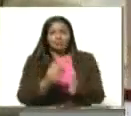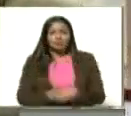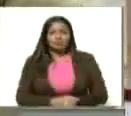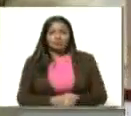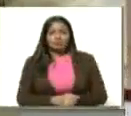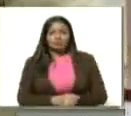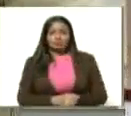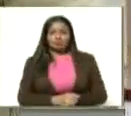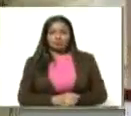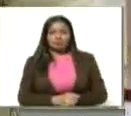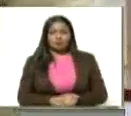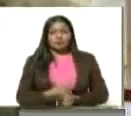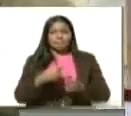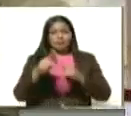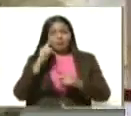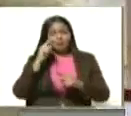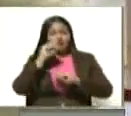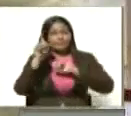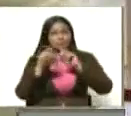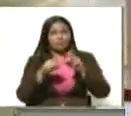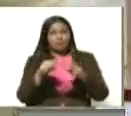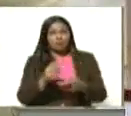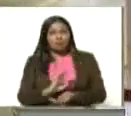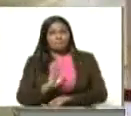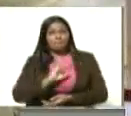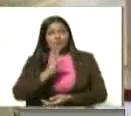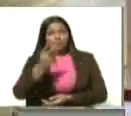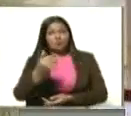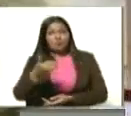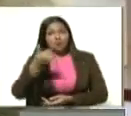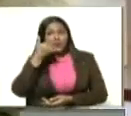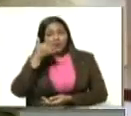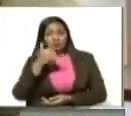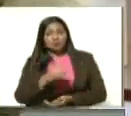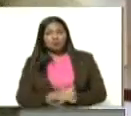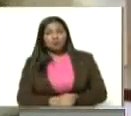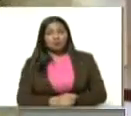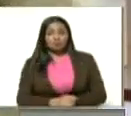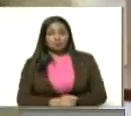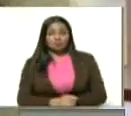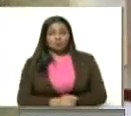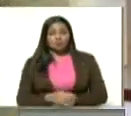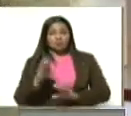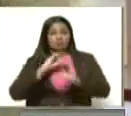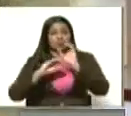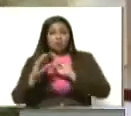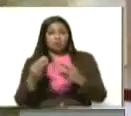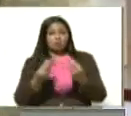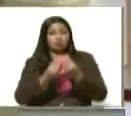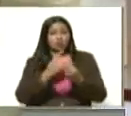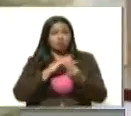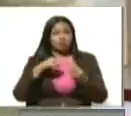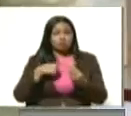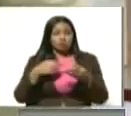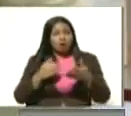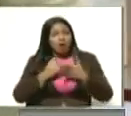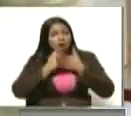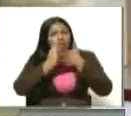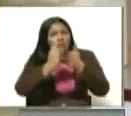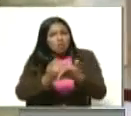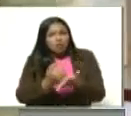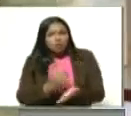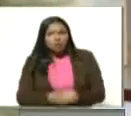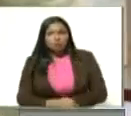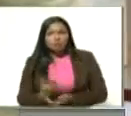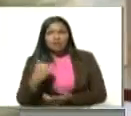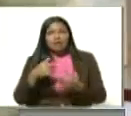Pero en torno a esa pregunta, puedo dar mi número de teléfono para que entonces se comuniquen con nosotros y ayudarlos en esa